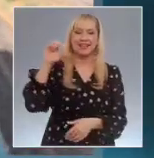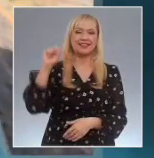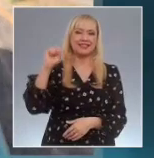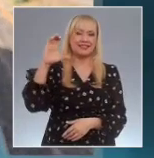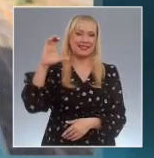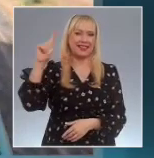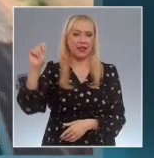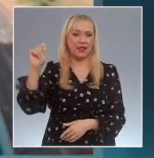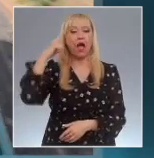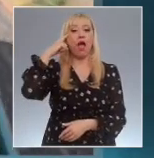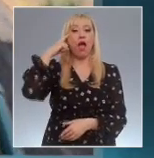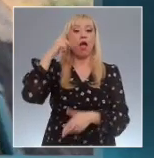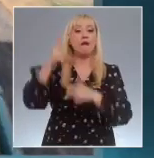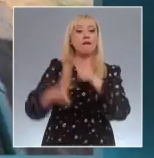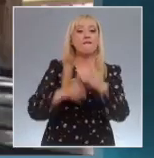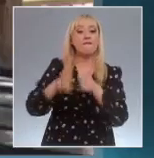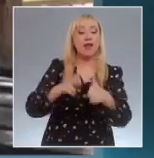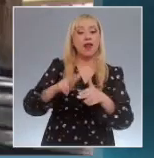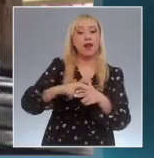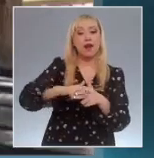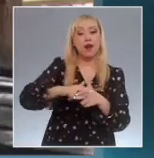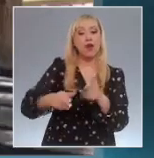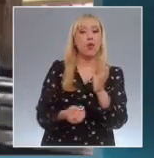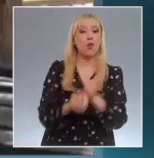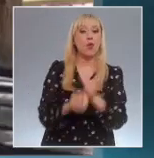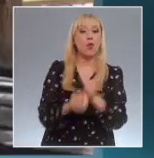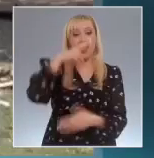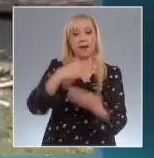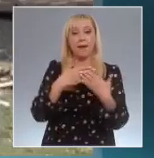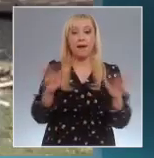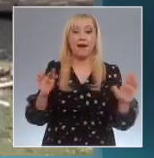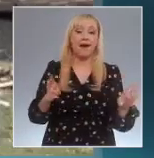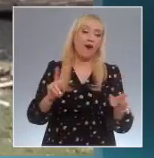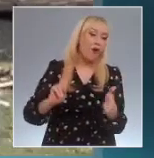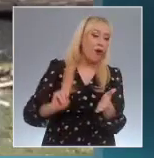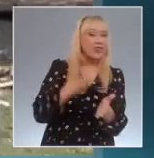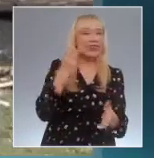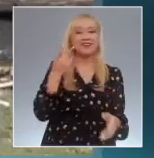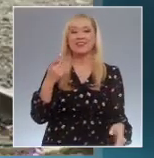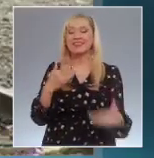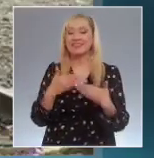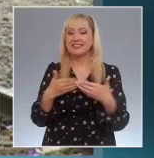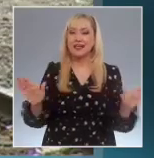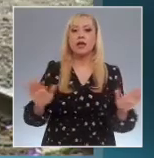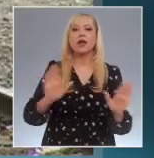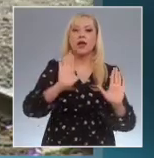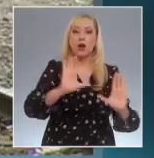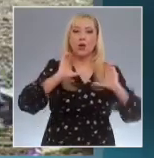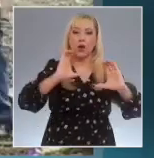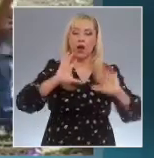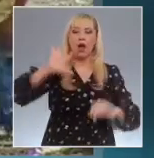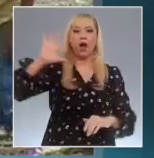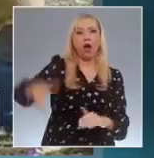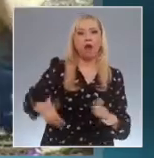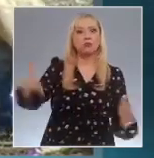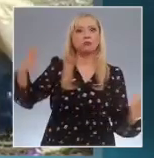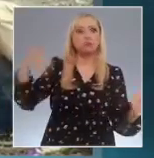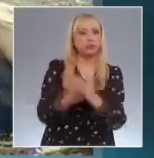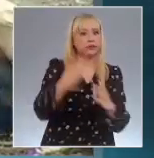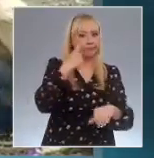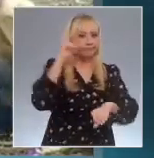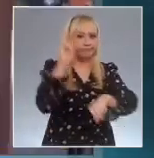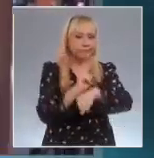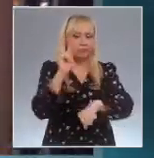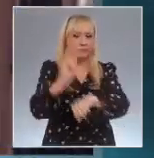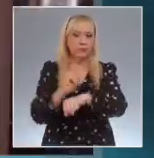sin accidentes, que es lo importante, dijo, y que pedirá apoyo a la Secretaría de Gobernación. Ferromex había informado que